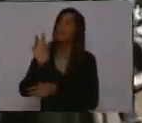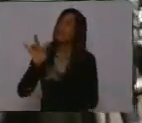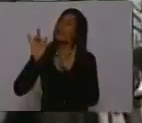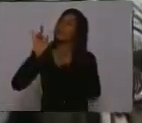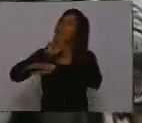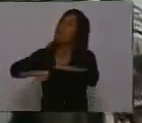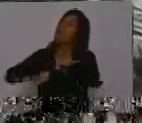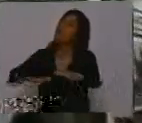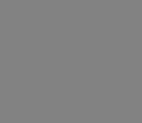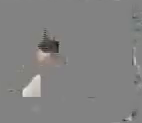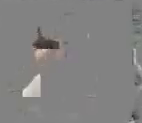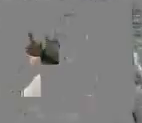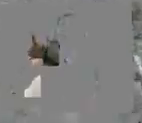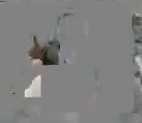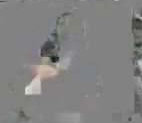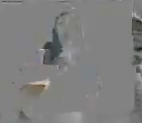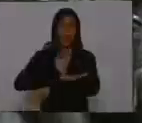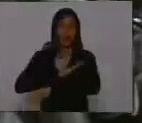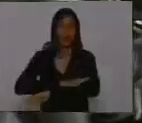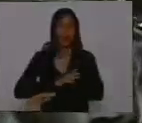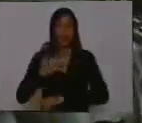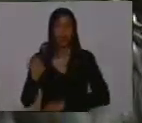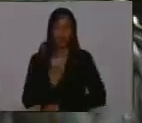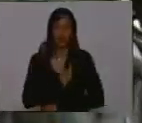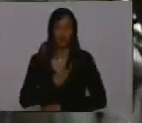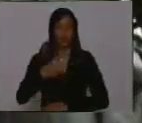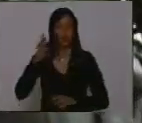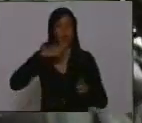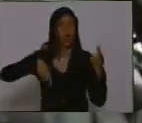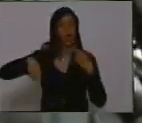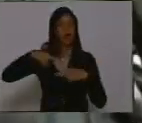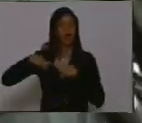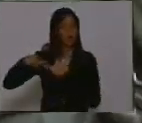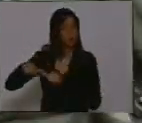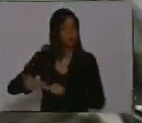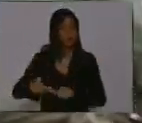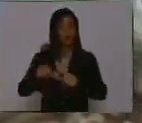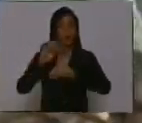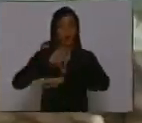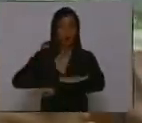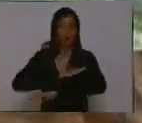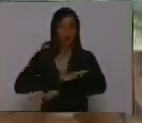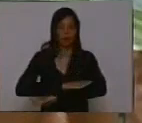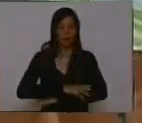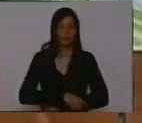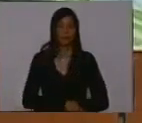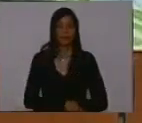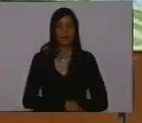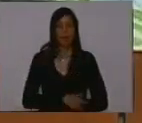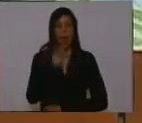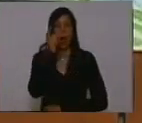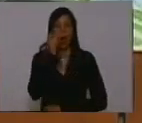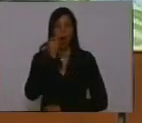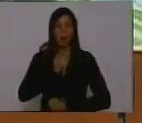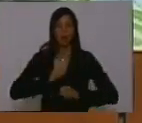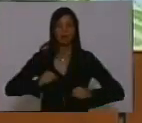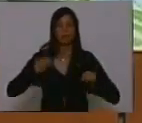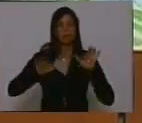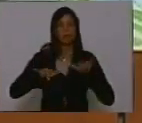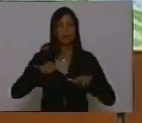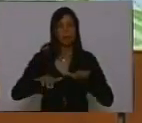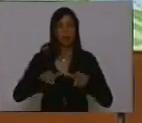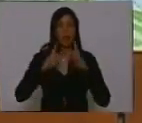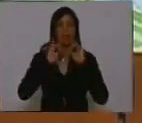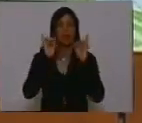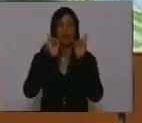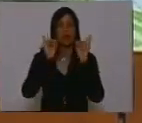cumplió, comandante. Aquí hay revolución para rato. Ciudadano secretario, sírvase a informar si hay quórum.